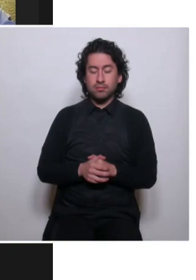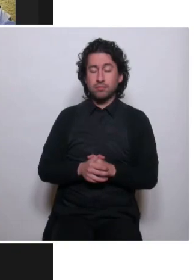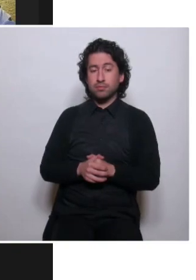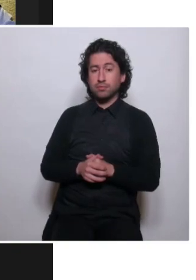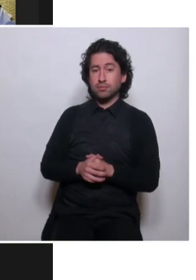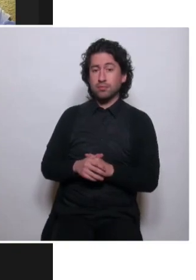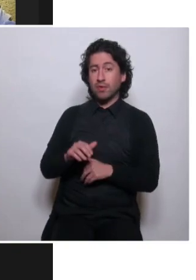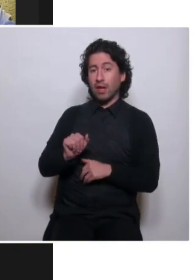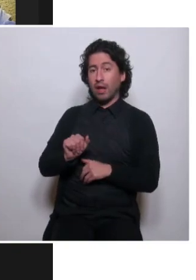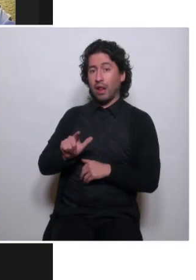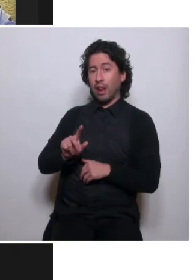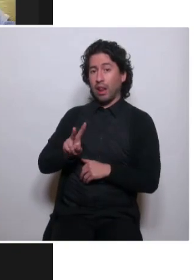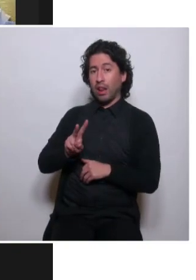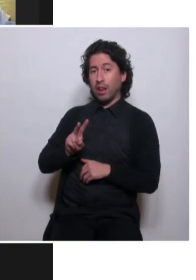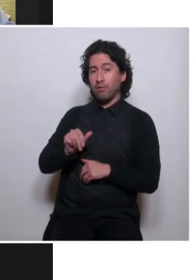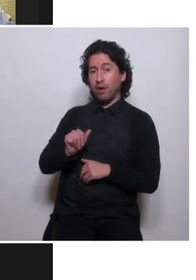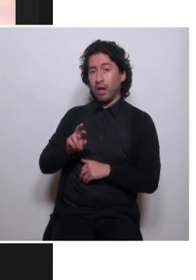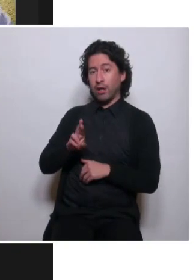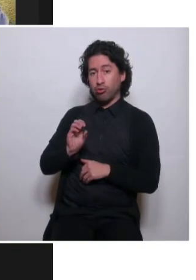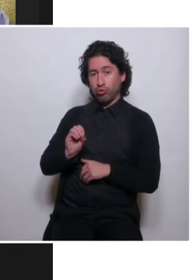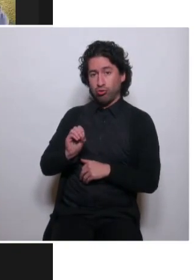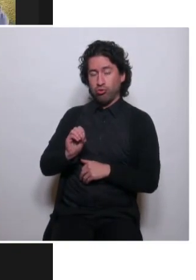Convencional Álvaro Jofré.